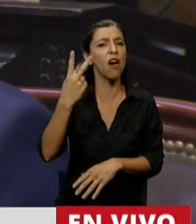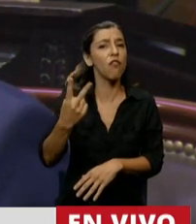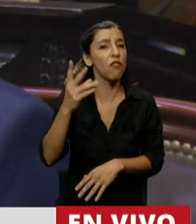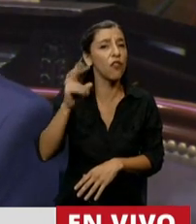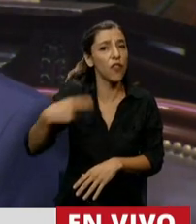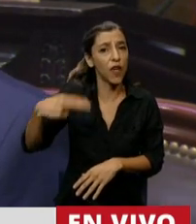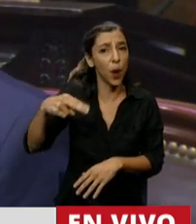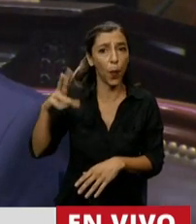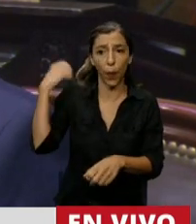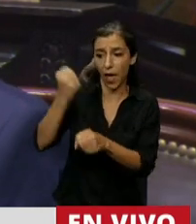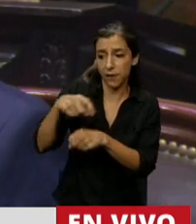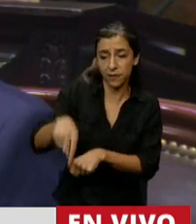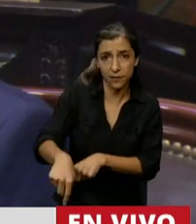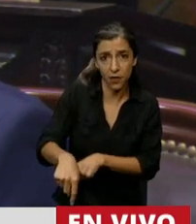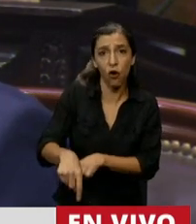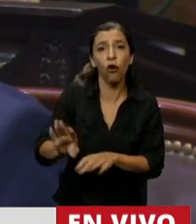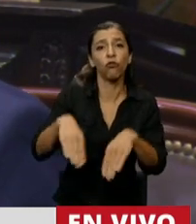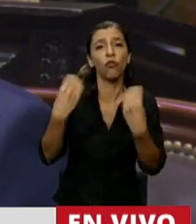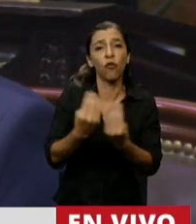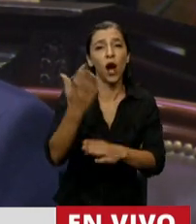9 declaraciones